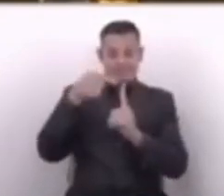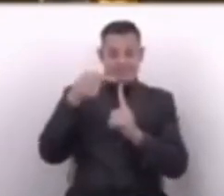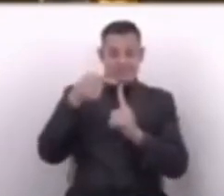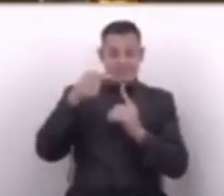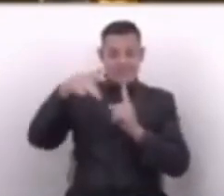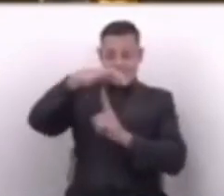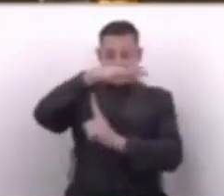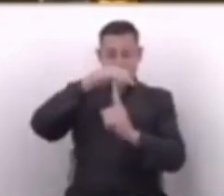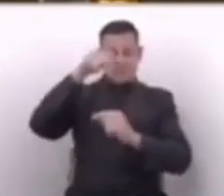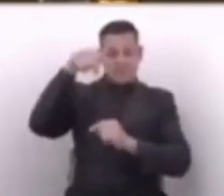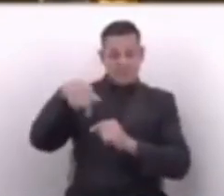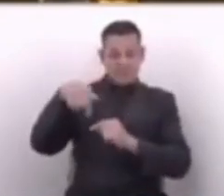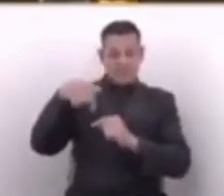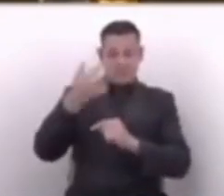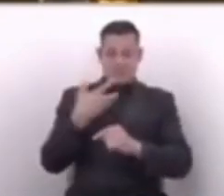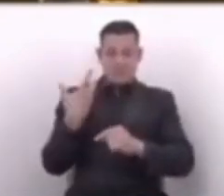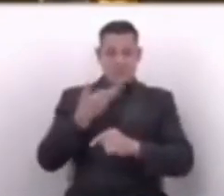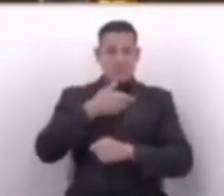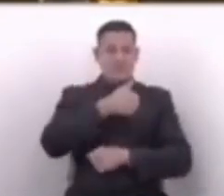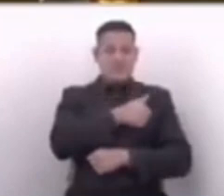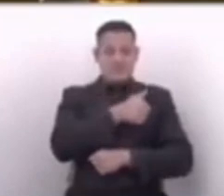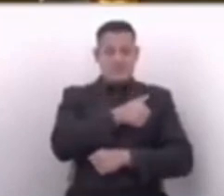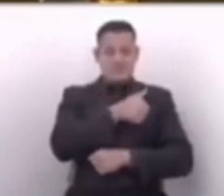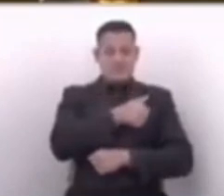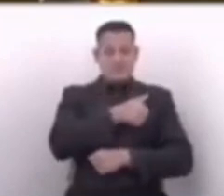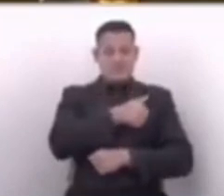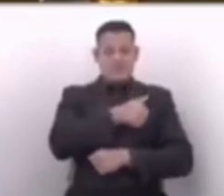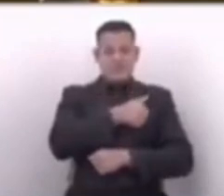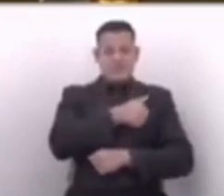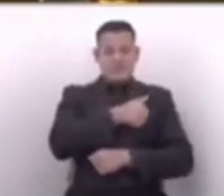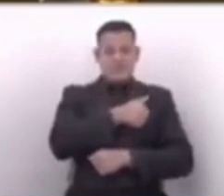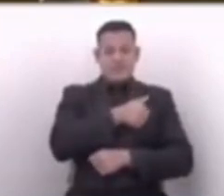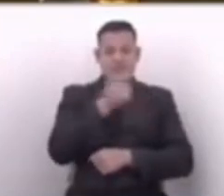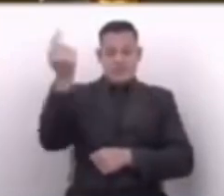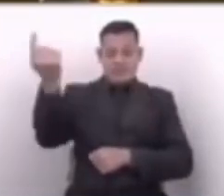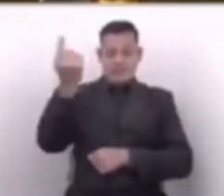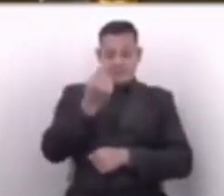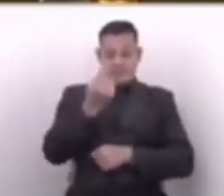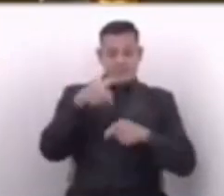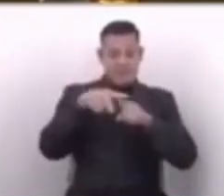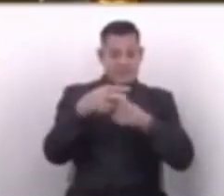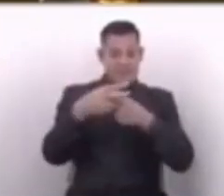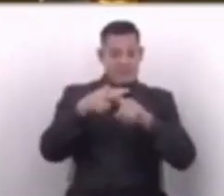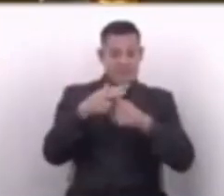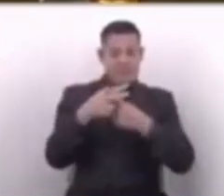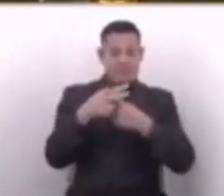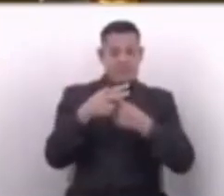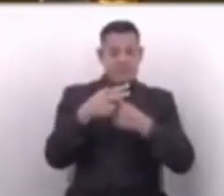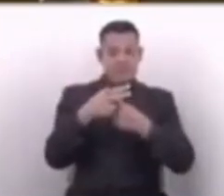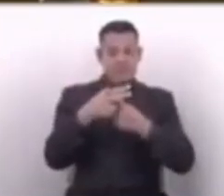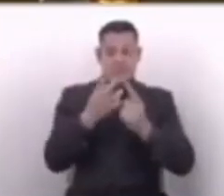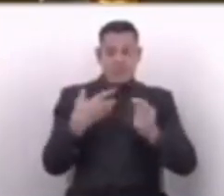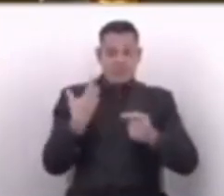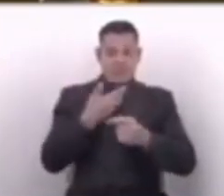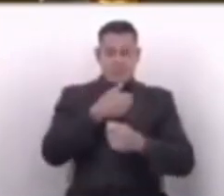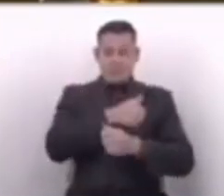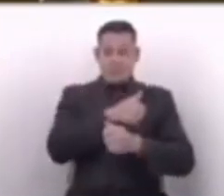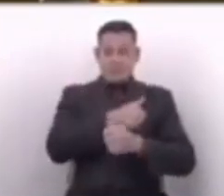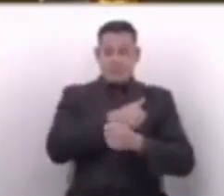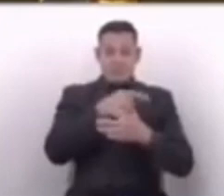por esos hechos que ahora es nuestra responsabilidad venir a enmendar, arreglar como debe de